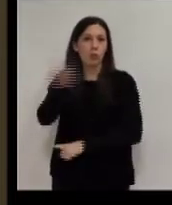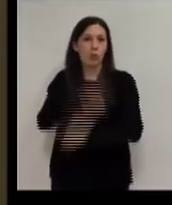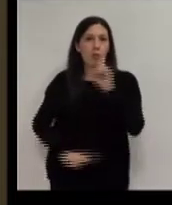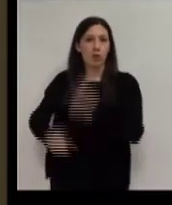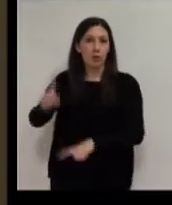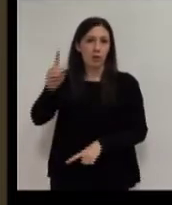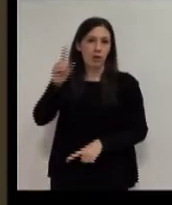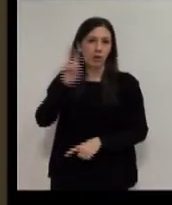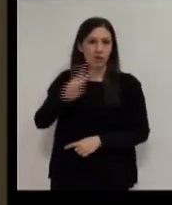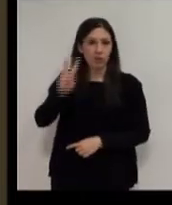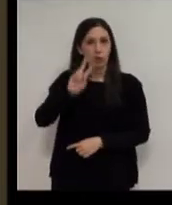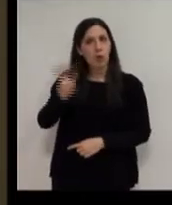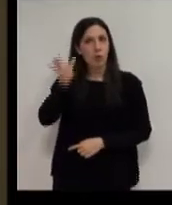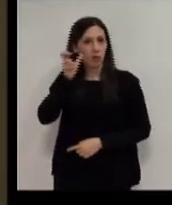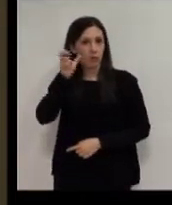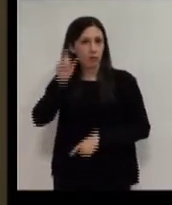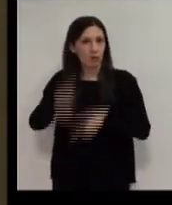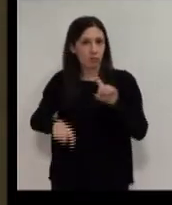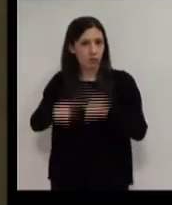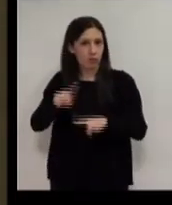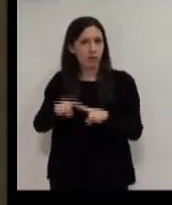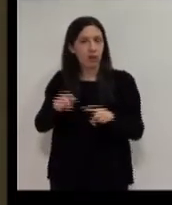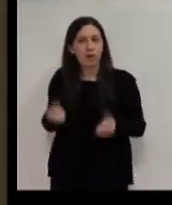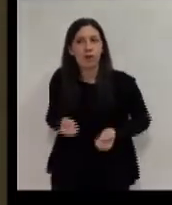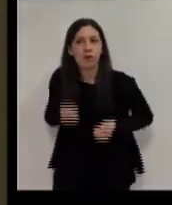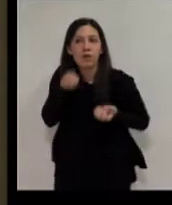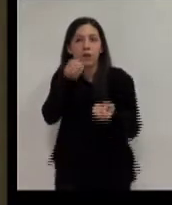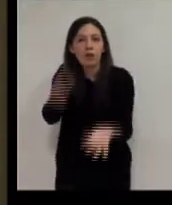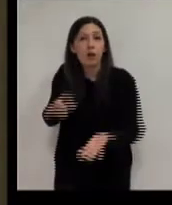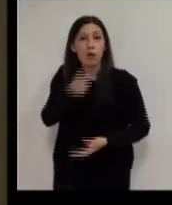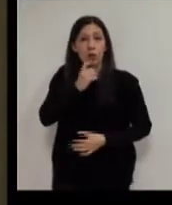persona con un problema visual o con un problema auditivo.